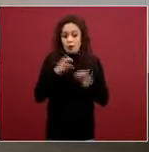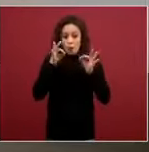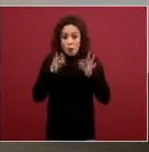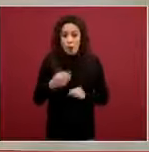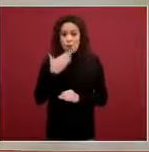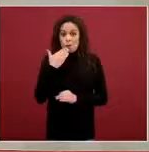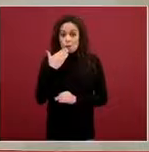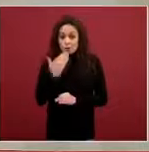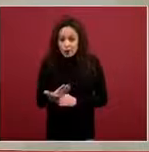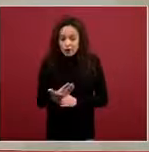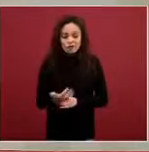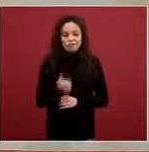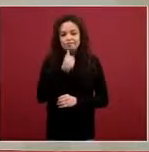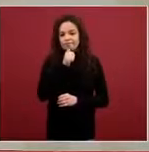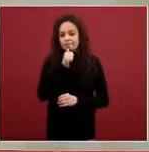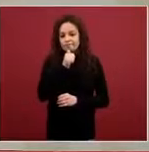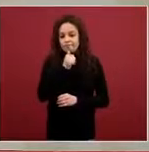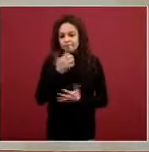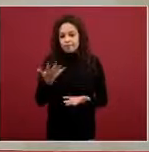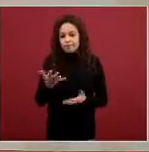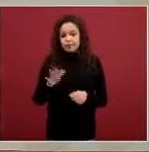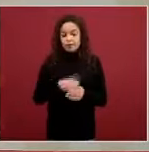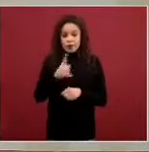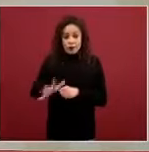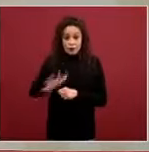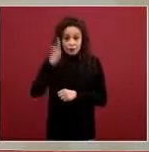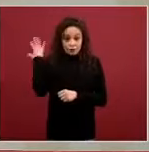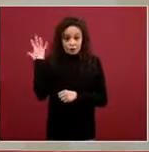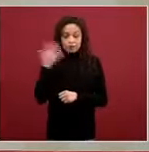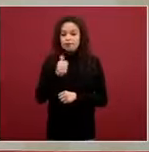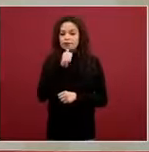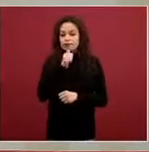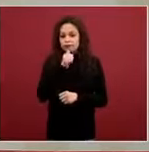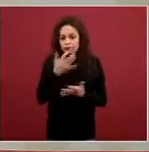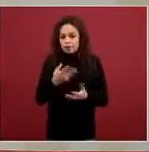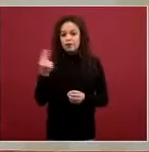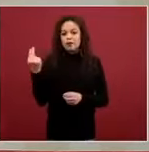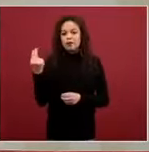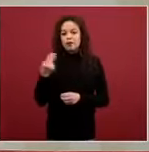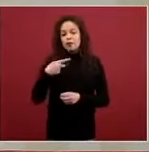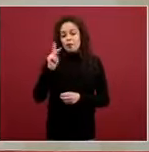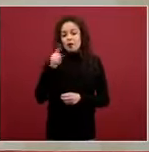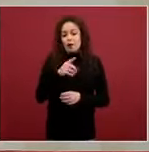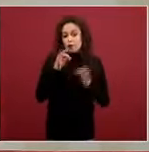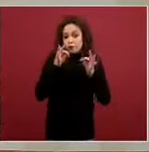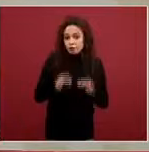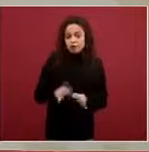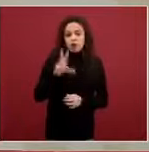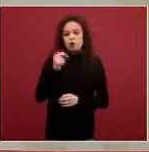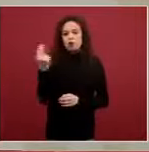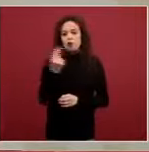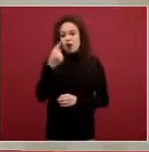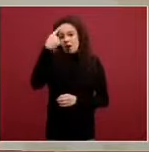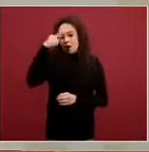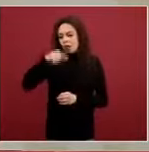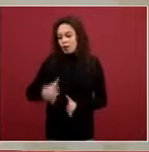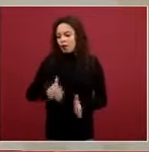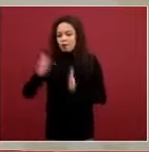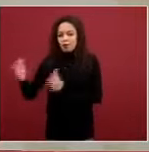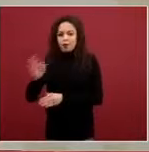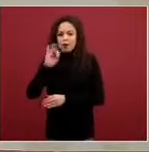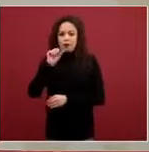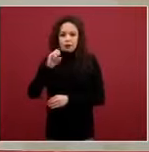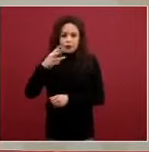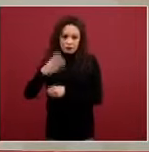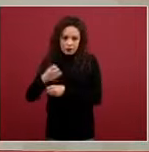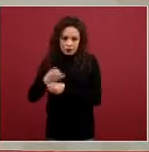2, donde no hay una velocidad de ocupación tan grande, pero definitivamente no sería eficiente para fase 3. Entonces necesitamos el correcto para